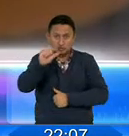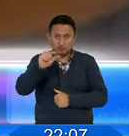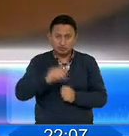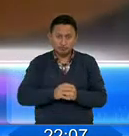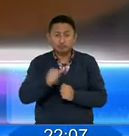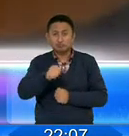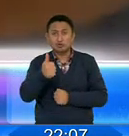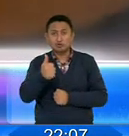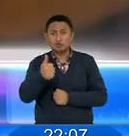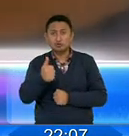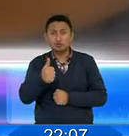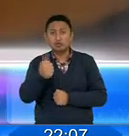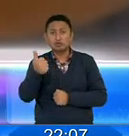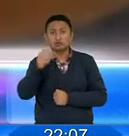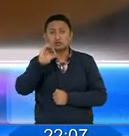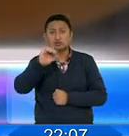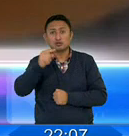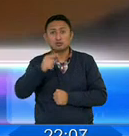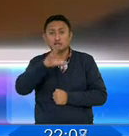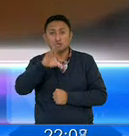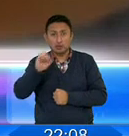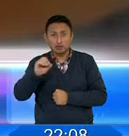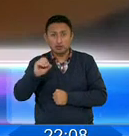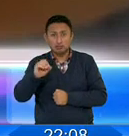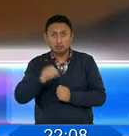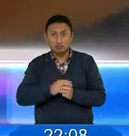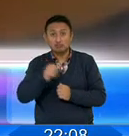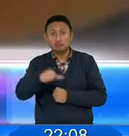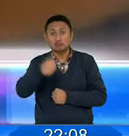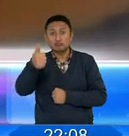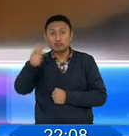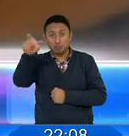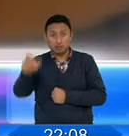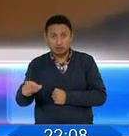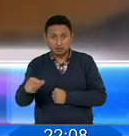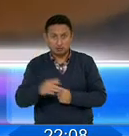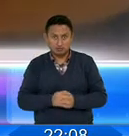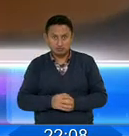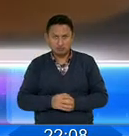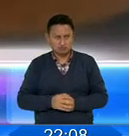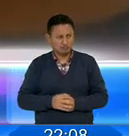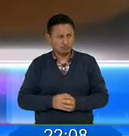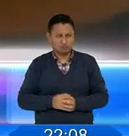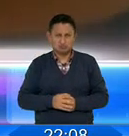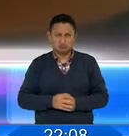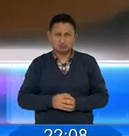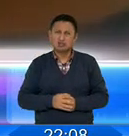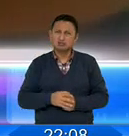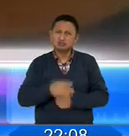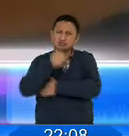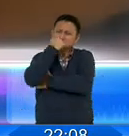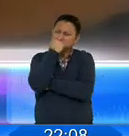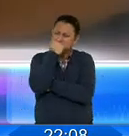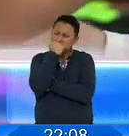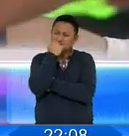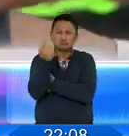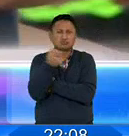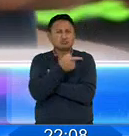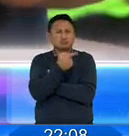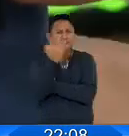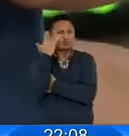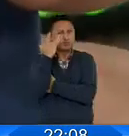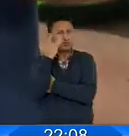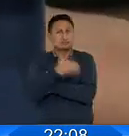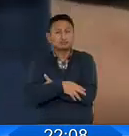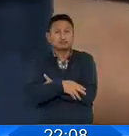otro 0.50 le van a poner a la siguiente persona. Entonces se nos pareció medio raro, señorita.